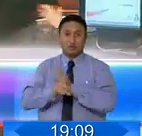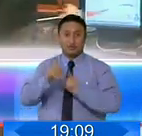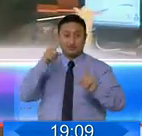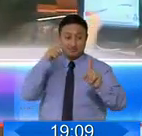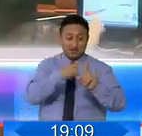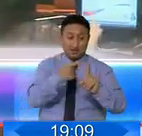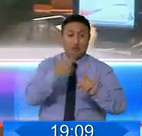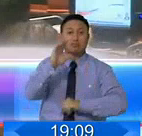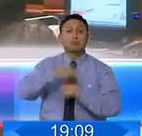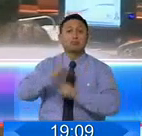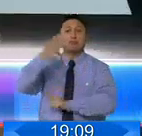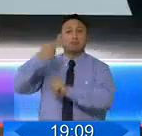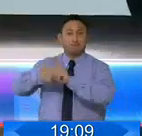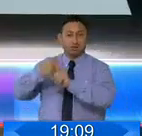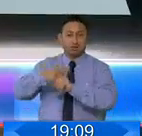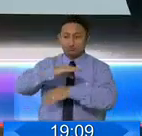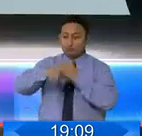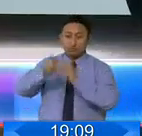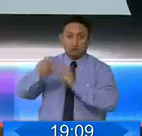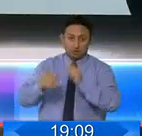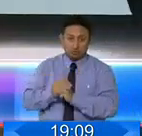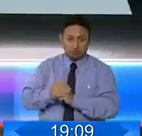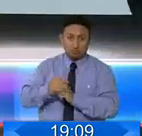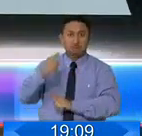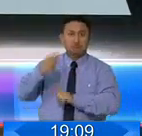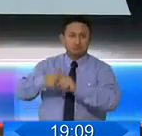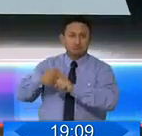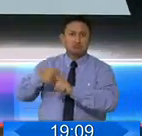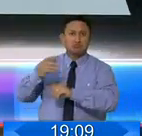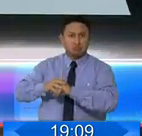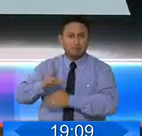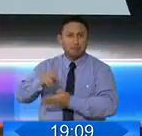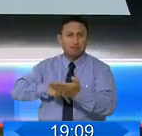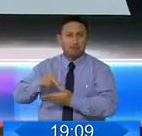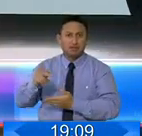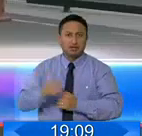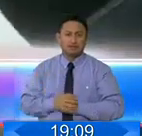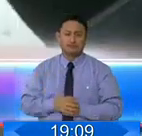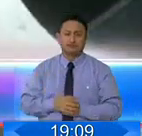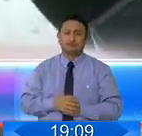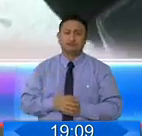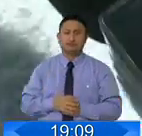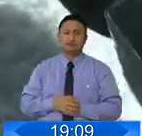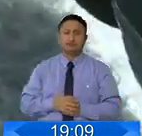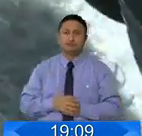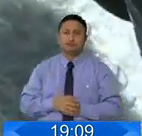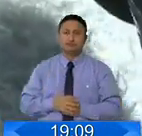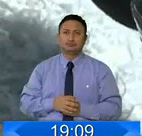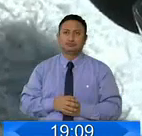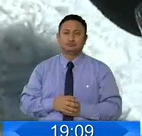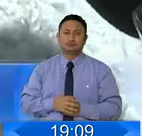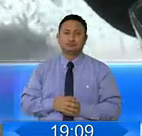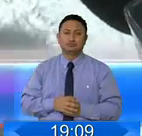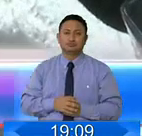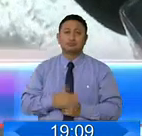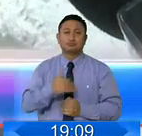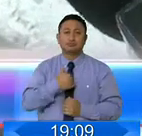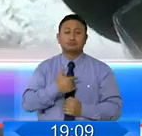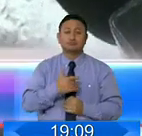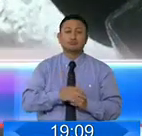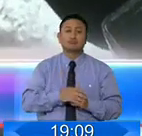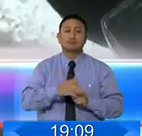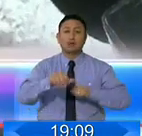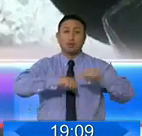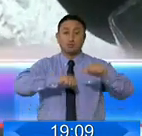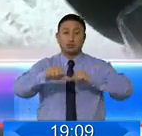cobrado mensualmente una cuota a todo el personal que fue contratado desde su despacho. Que cobraba al área administrativa, todos